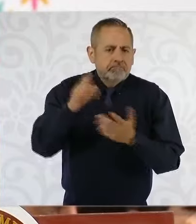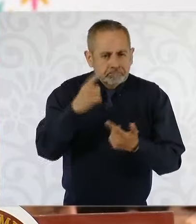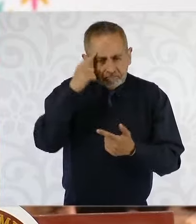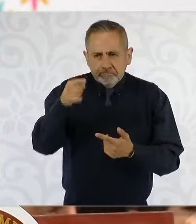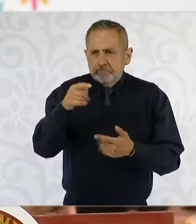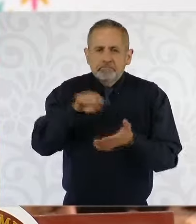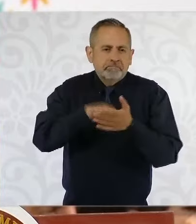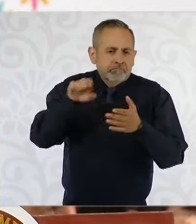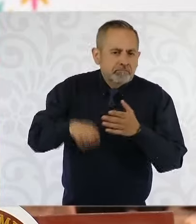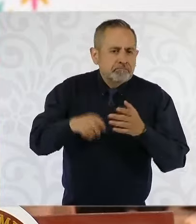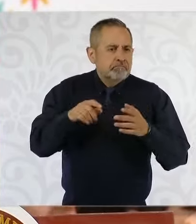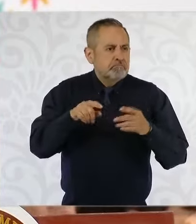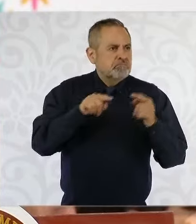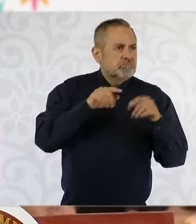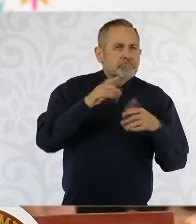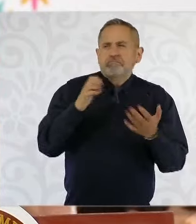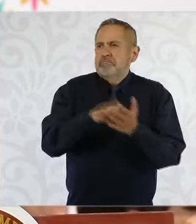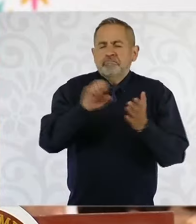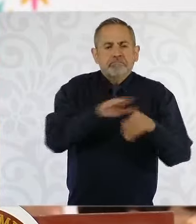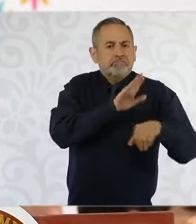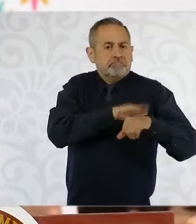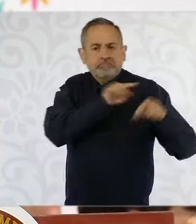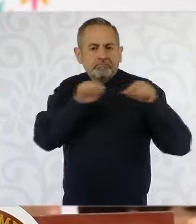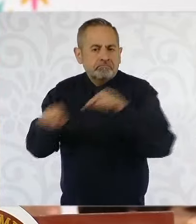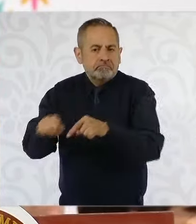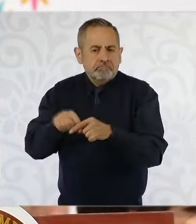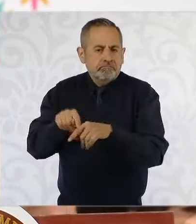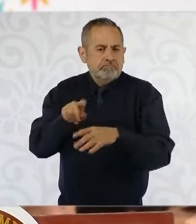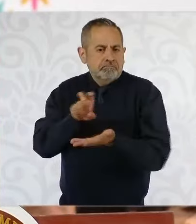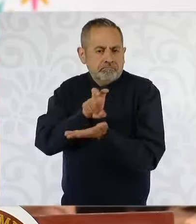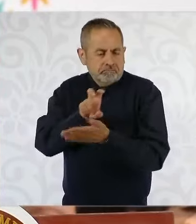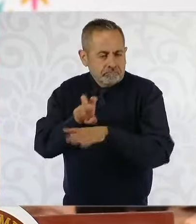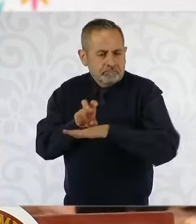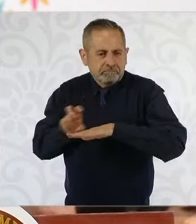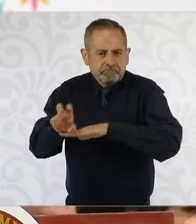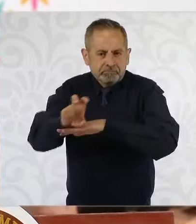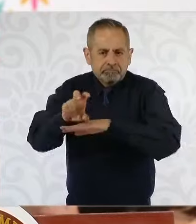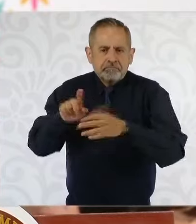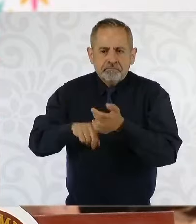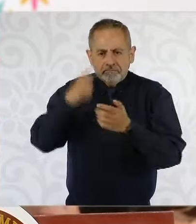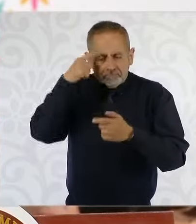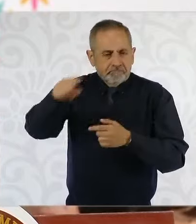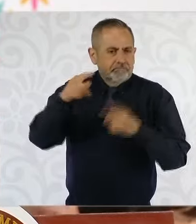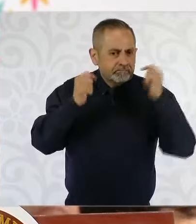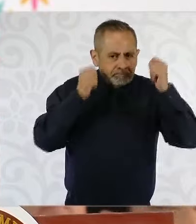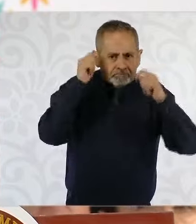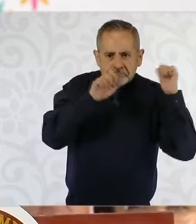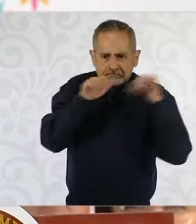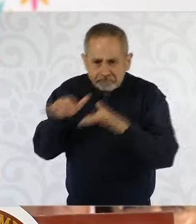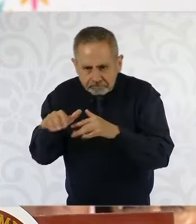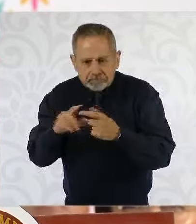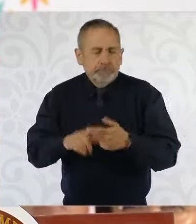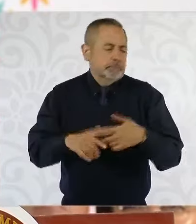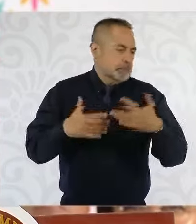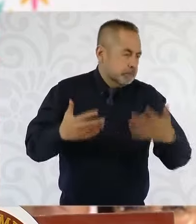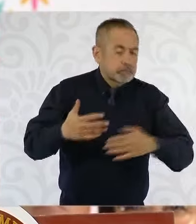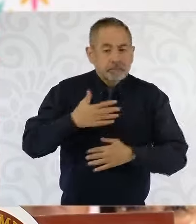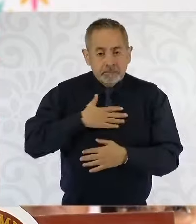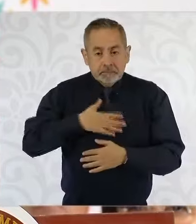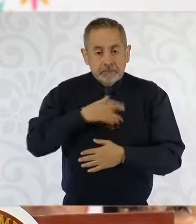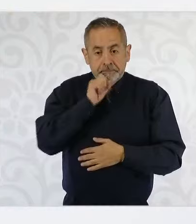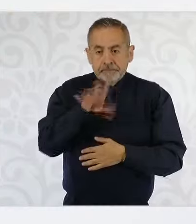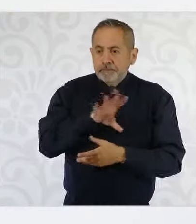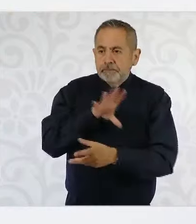turismo extranjero en el Tren Maya, etcétera, etcétera. También estaremos participando en los consejos,